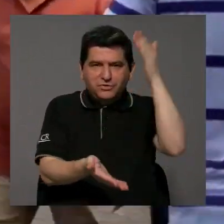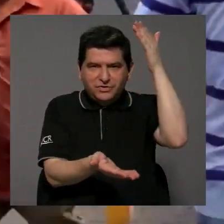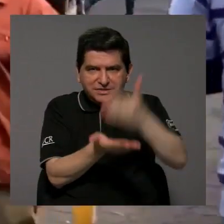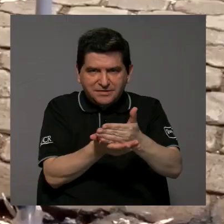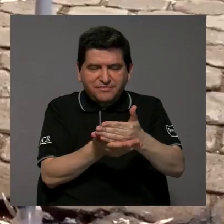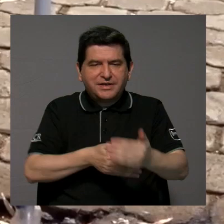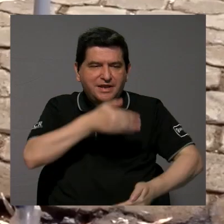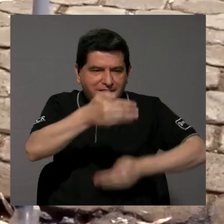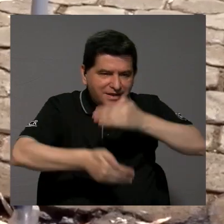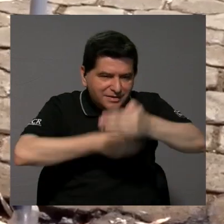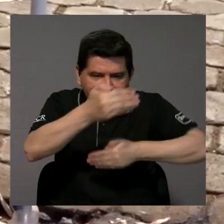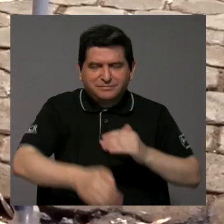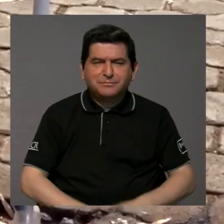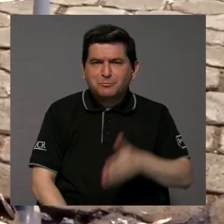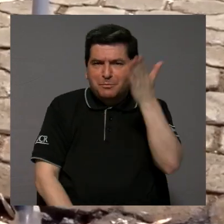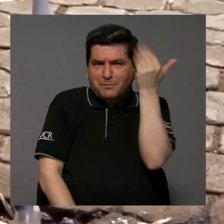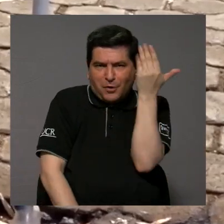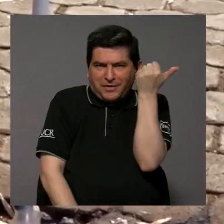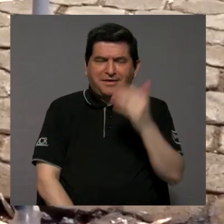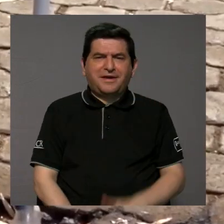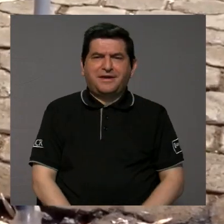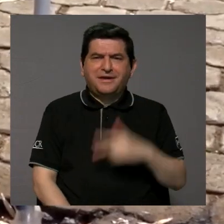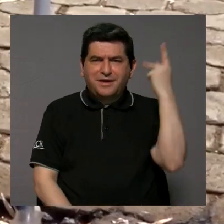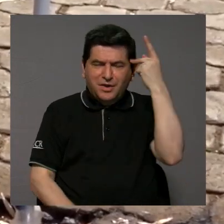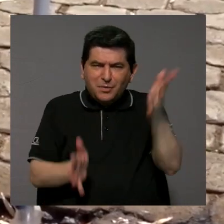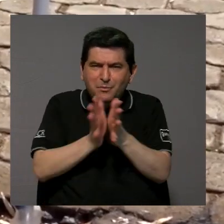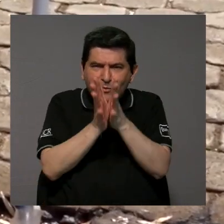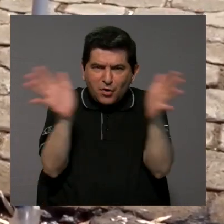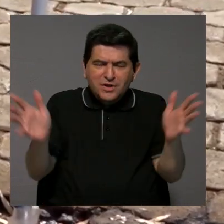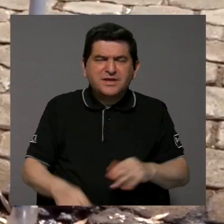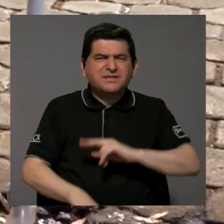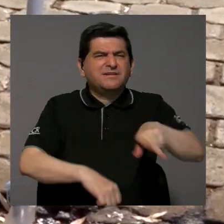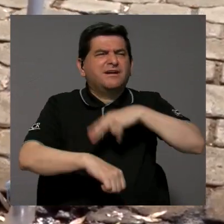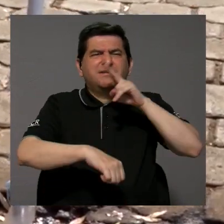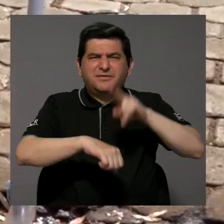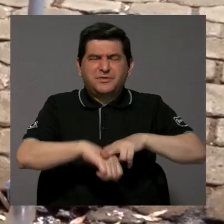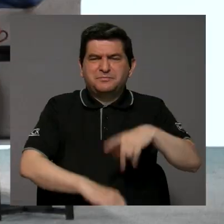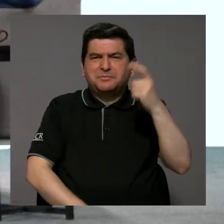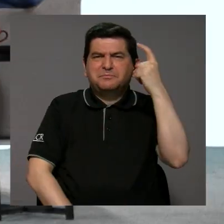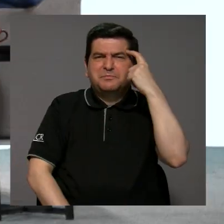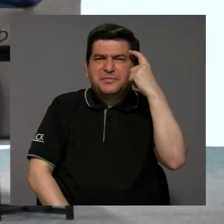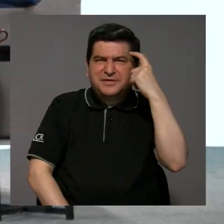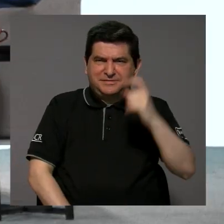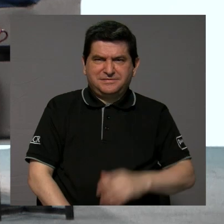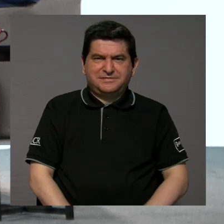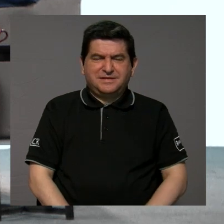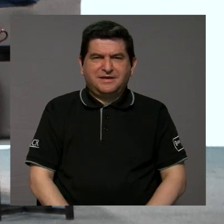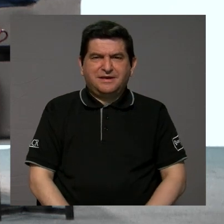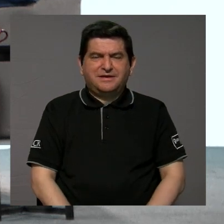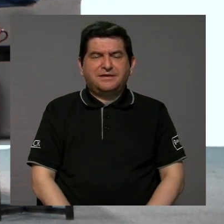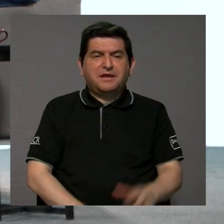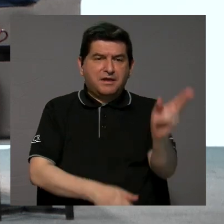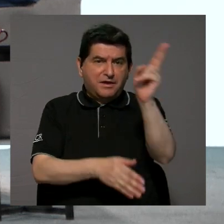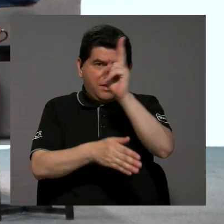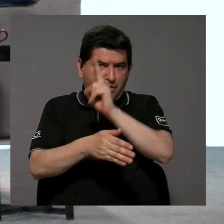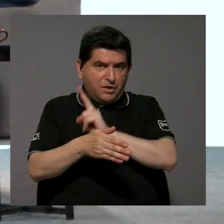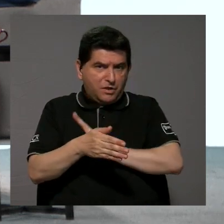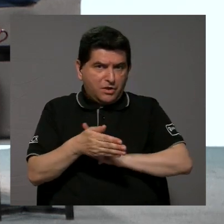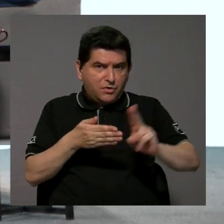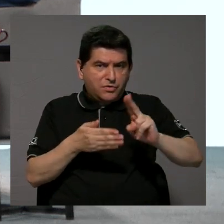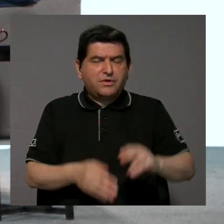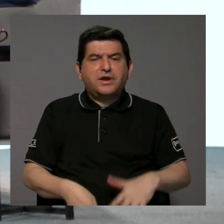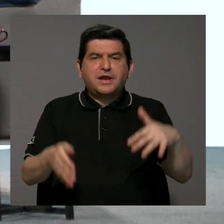para interrumpir las trayectorias. ¿Por qué? Porque la política pública, generalmente, pensemos en la